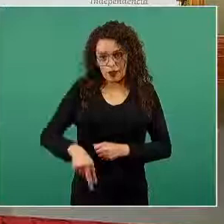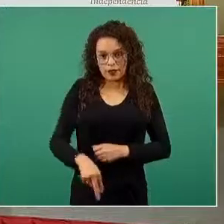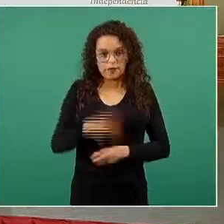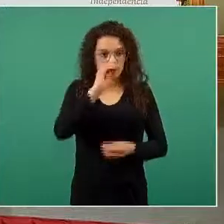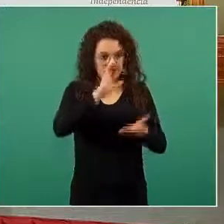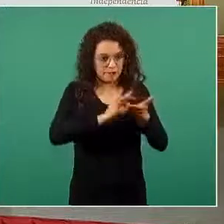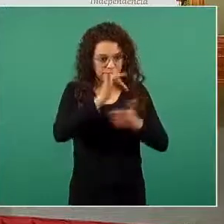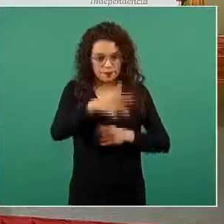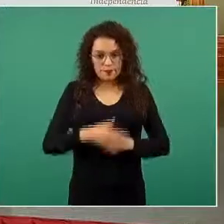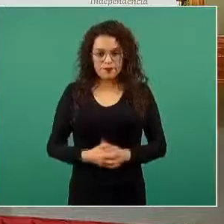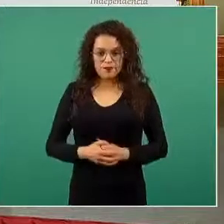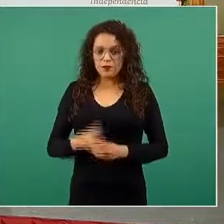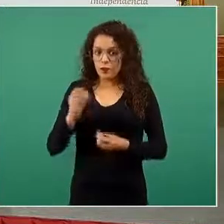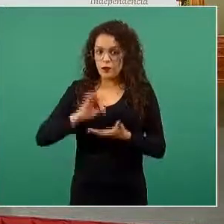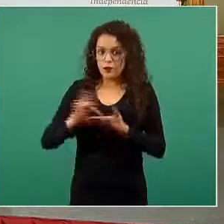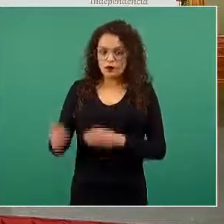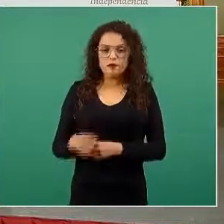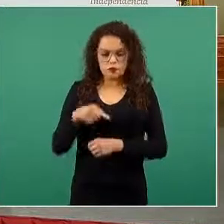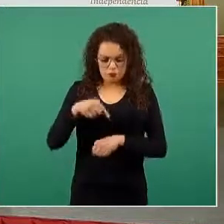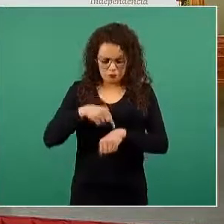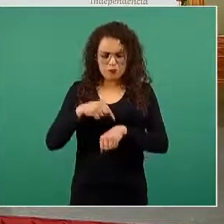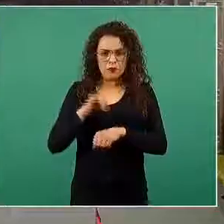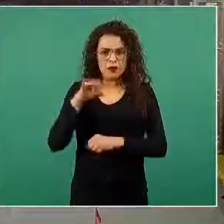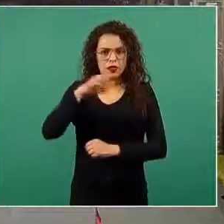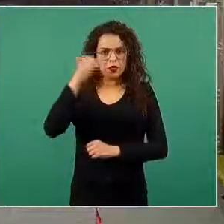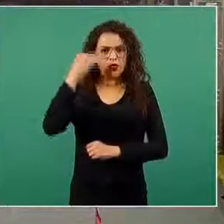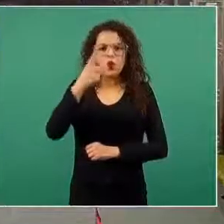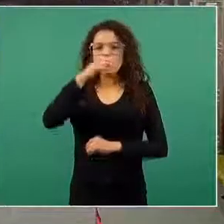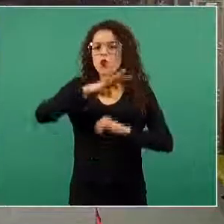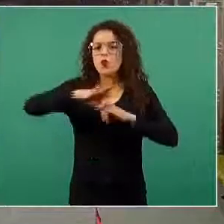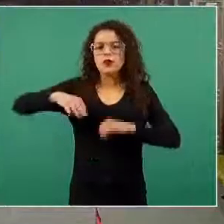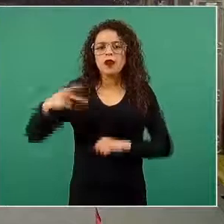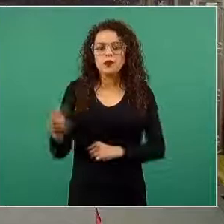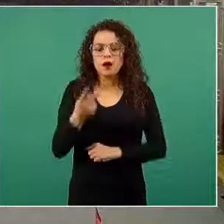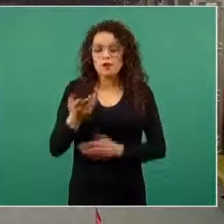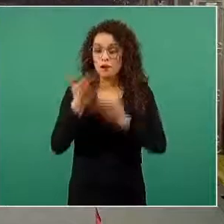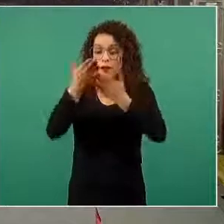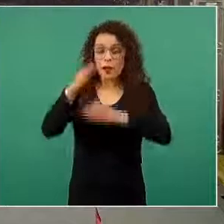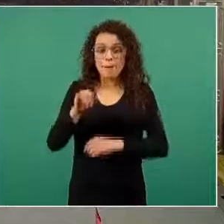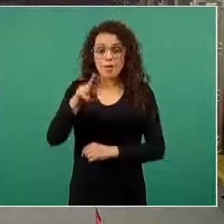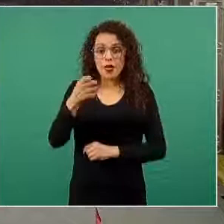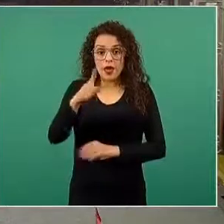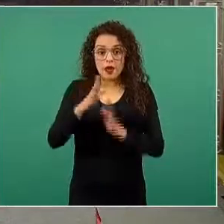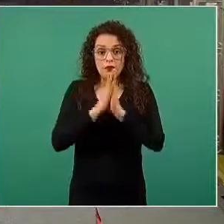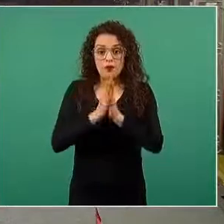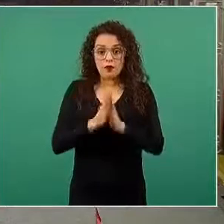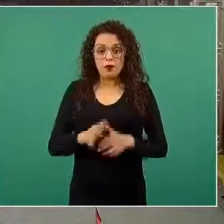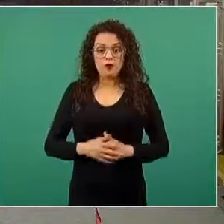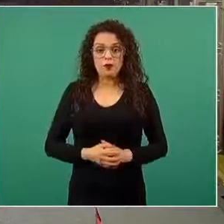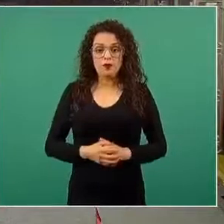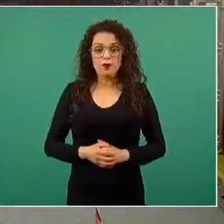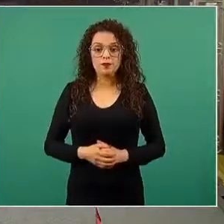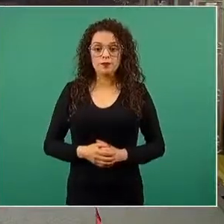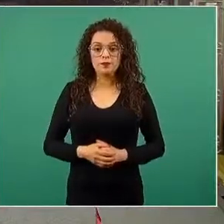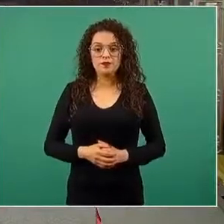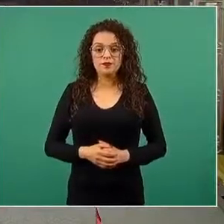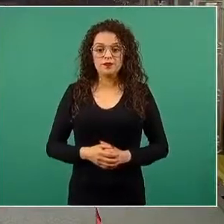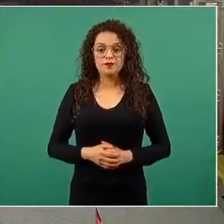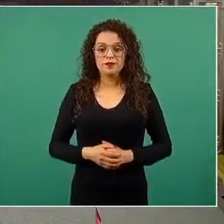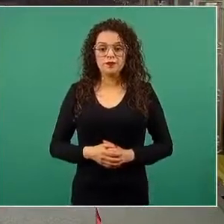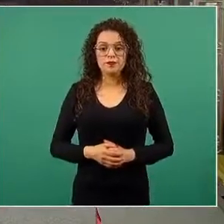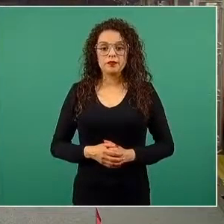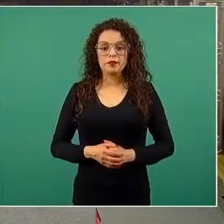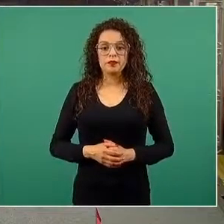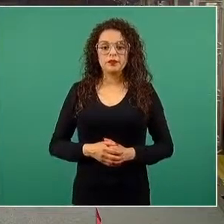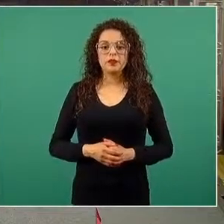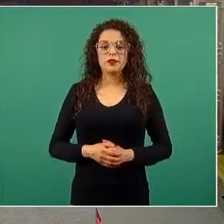Muchas gracias. Nos da tiempo para una última pregunta. Miguel, por favor. Miguel Ricó, adelante.